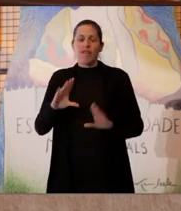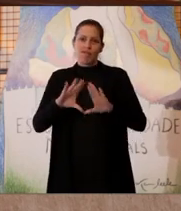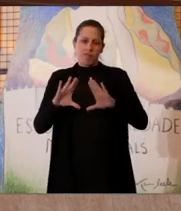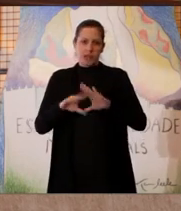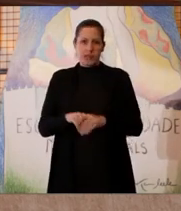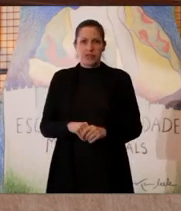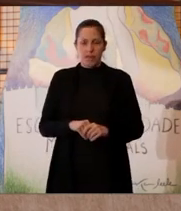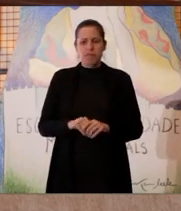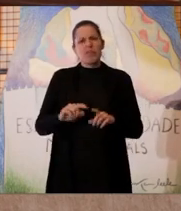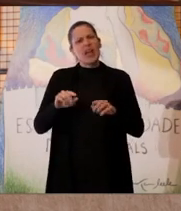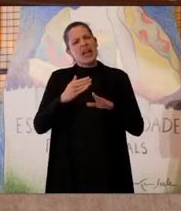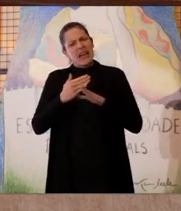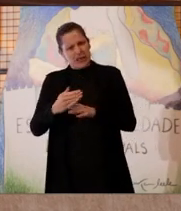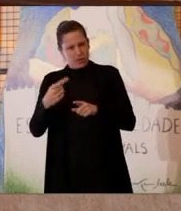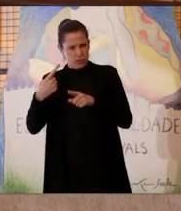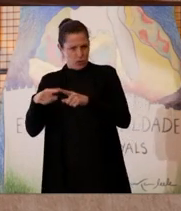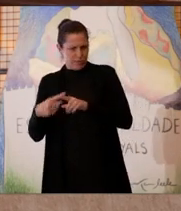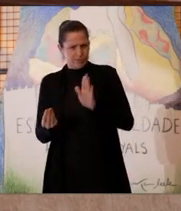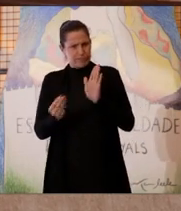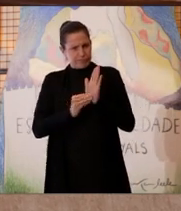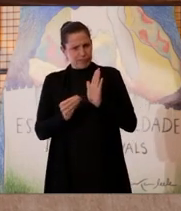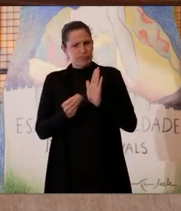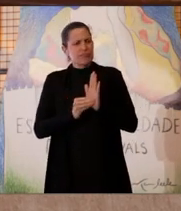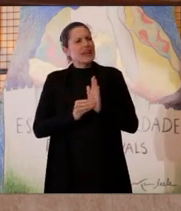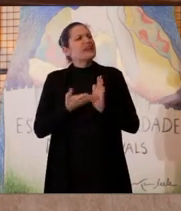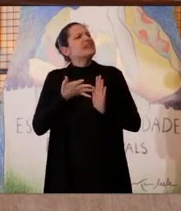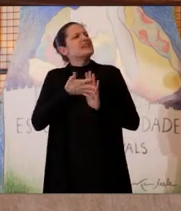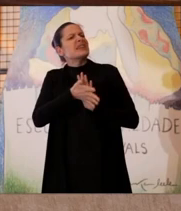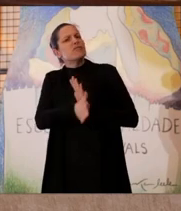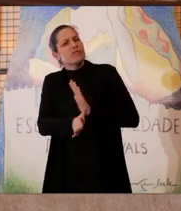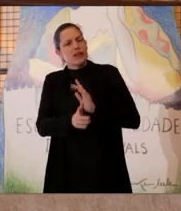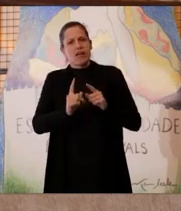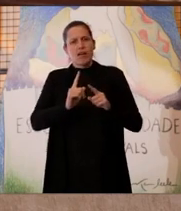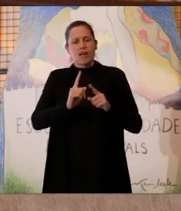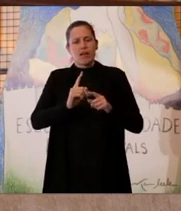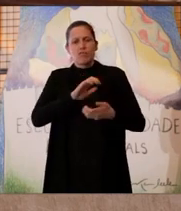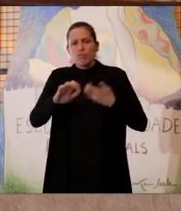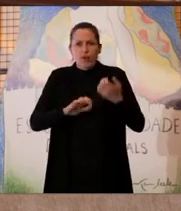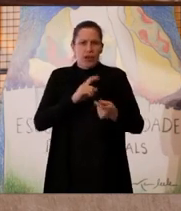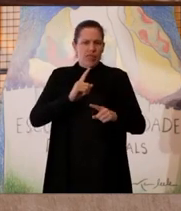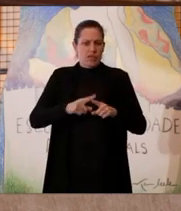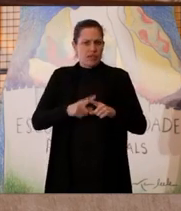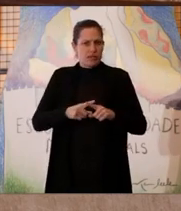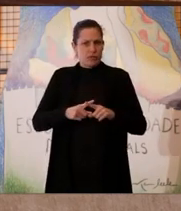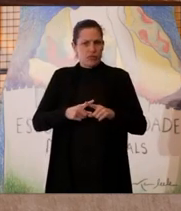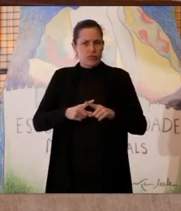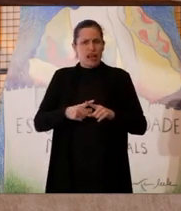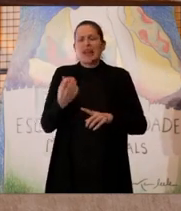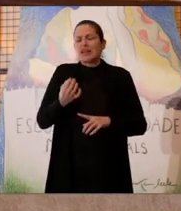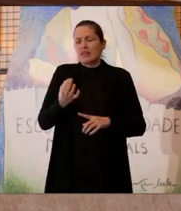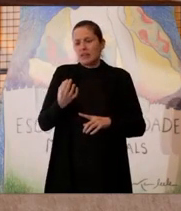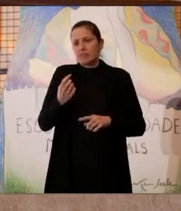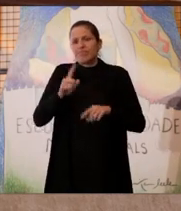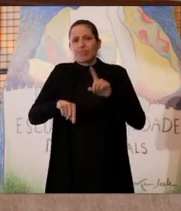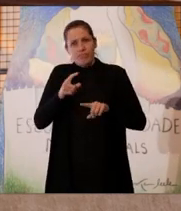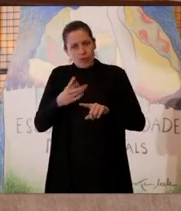consideres o lo que consideren otras que es violencia sexual que yo lo tengo meridianamente claro sobre eso bueno